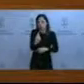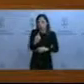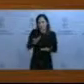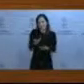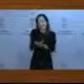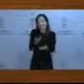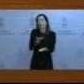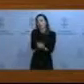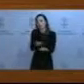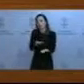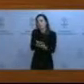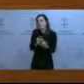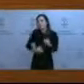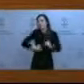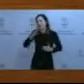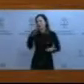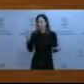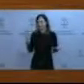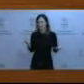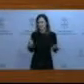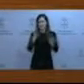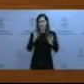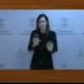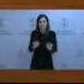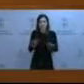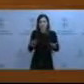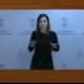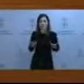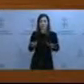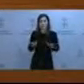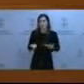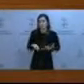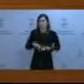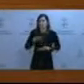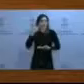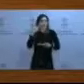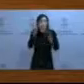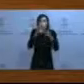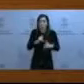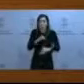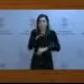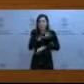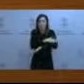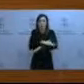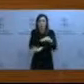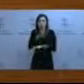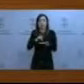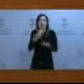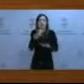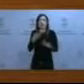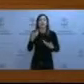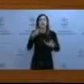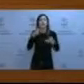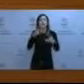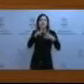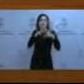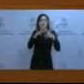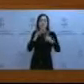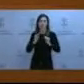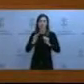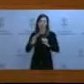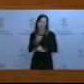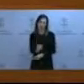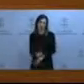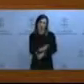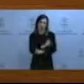les deslegitima al Gobierno para hablar de ninguna transparencia, porque este es el ejemplo de lo que hacen ustedes, en este